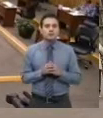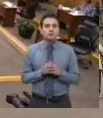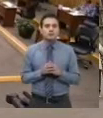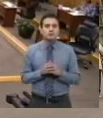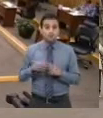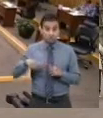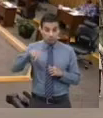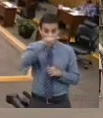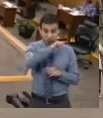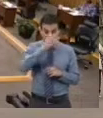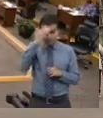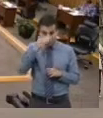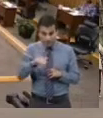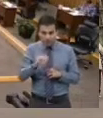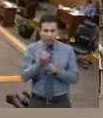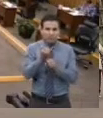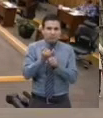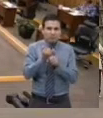votos obtuvo